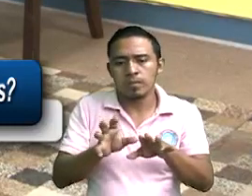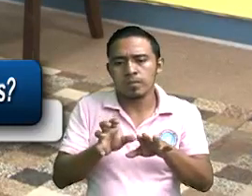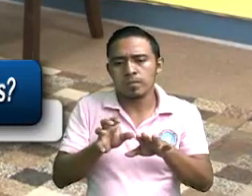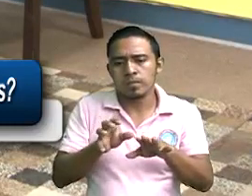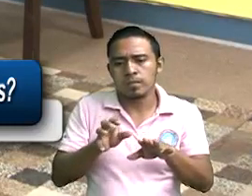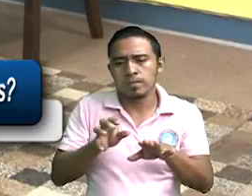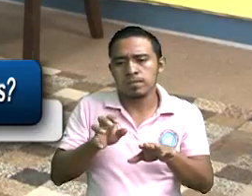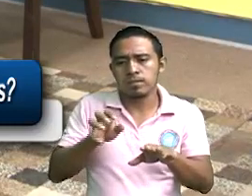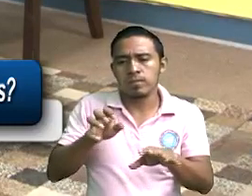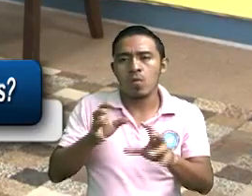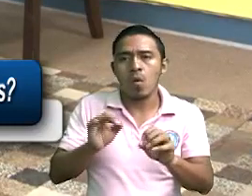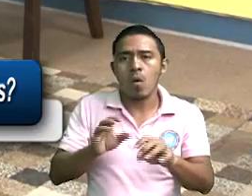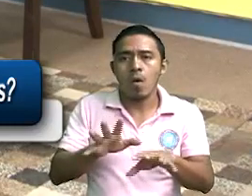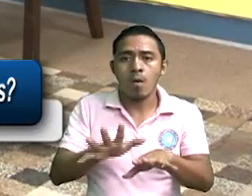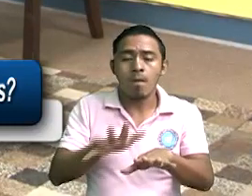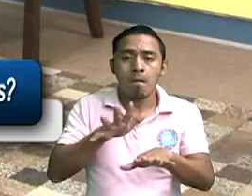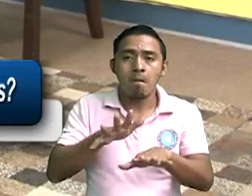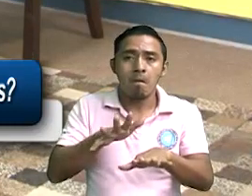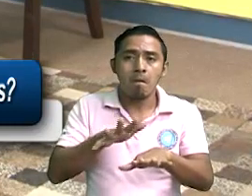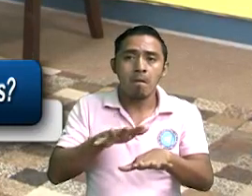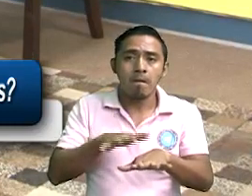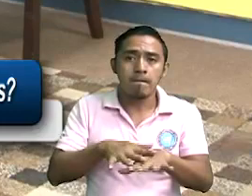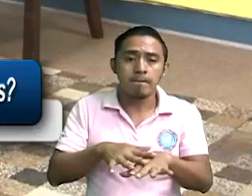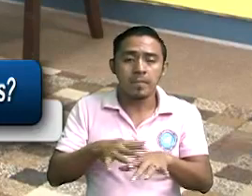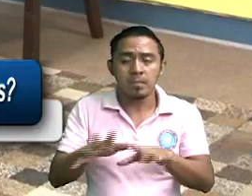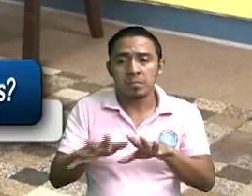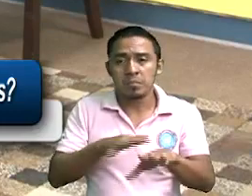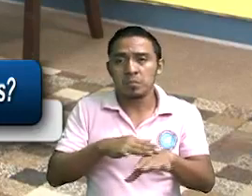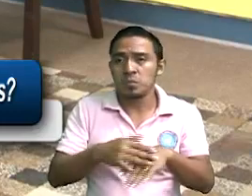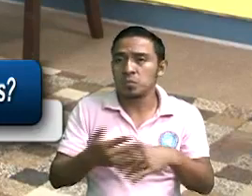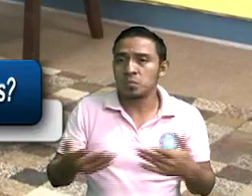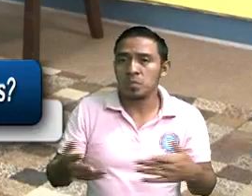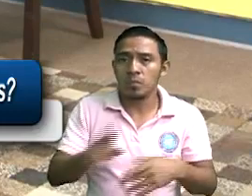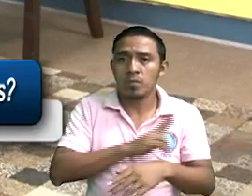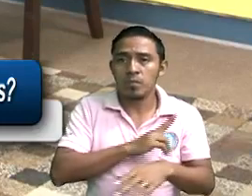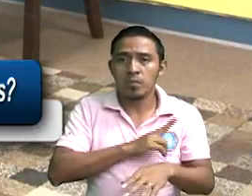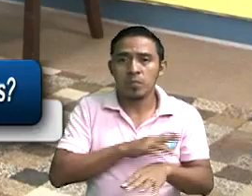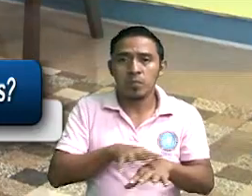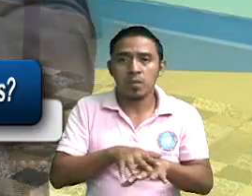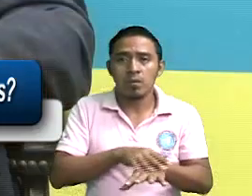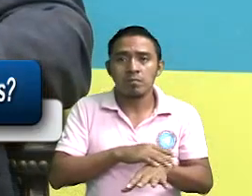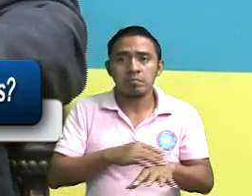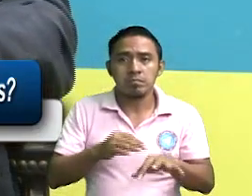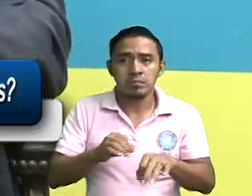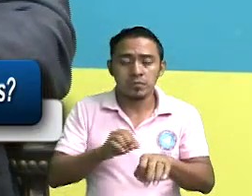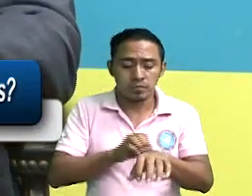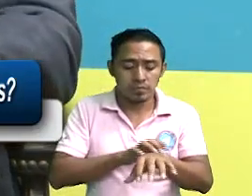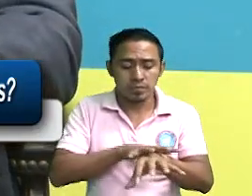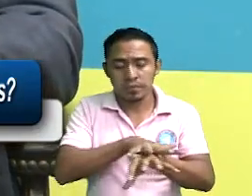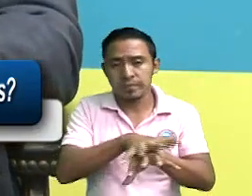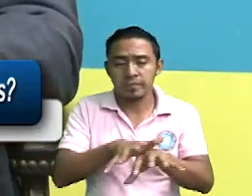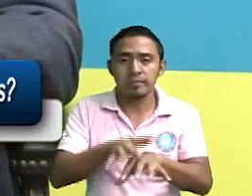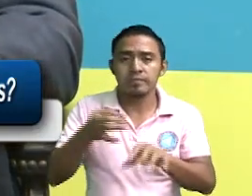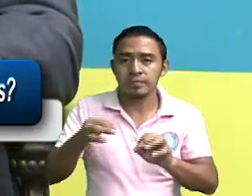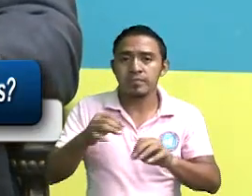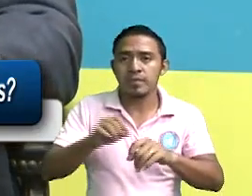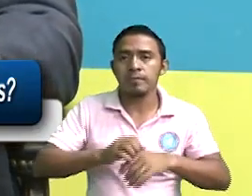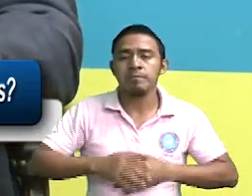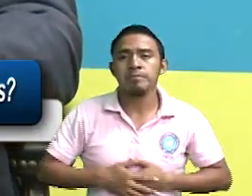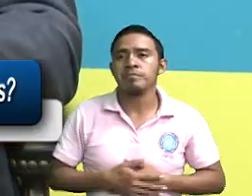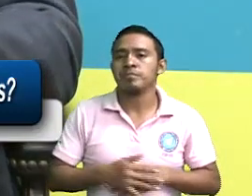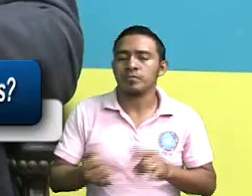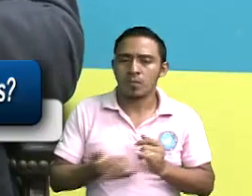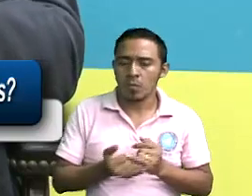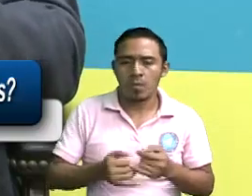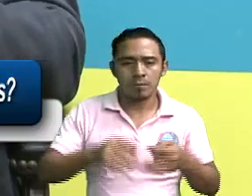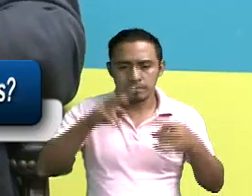muy lento o si la fibra muscular está denervada, es decir, que no tiene suficiente inervación. Te ayuda a